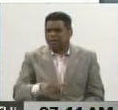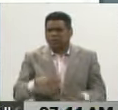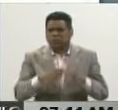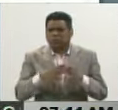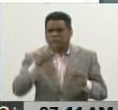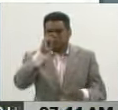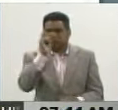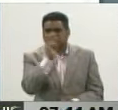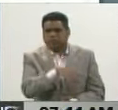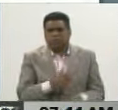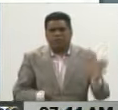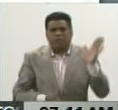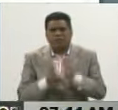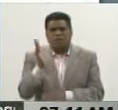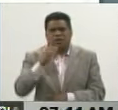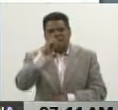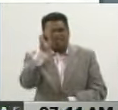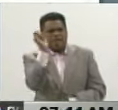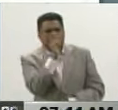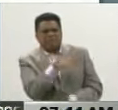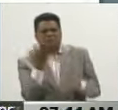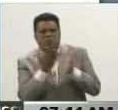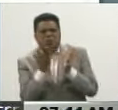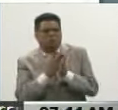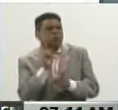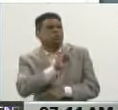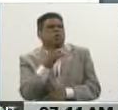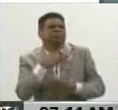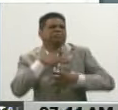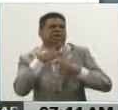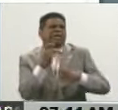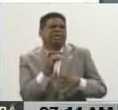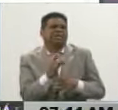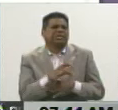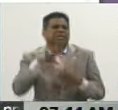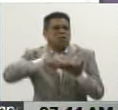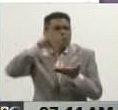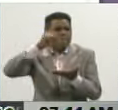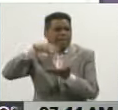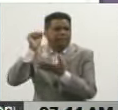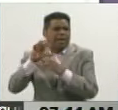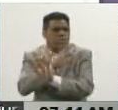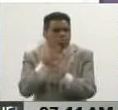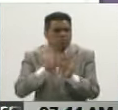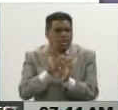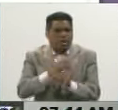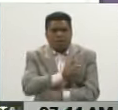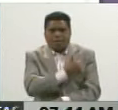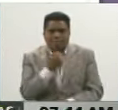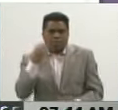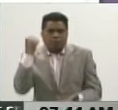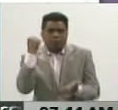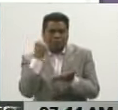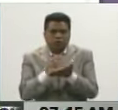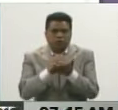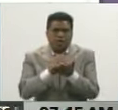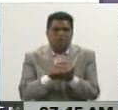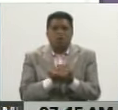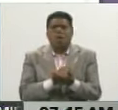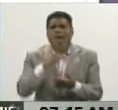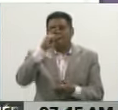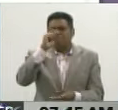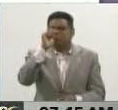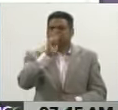afuera. Desprecio por la educación, no les interesa que los venezolanos nos formemos, ellos quieren su sello de la mediocridad